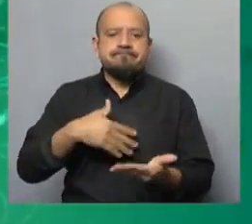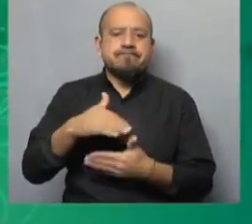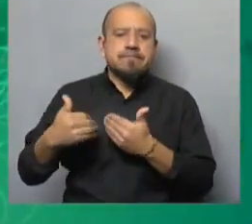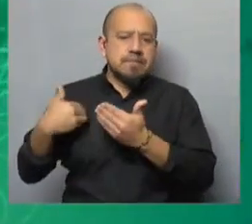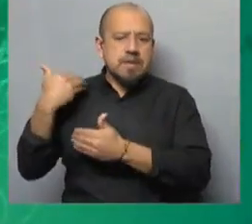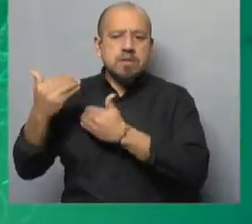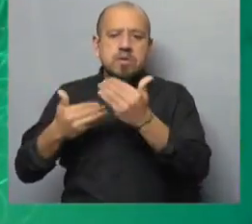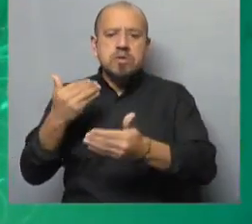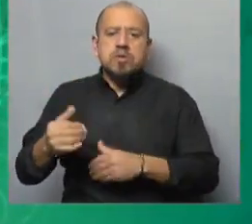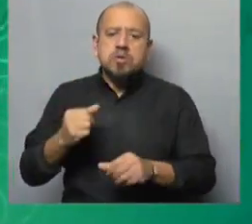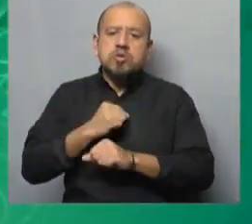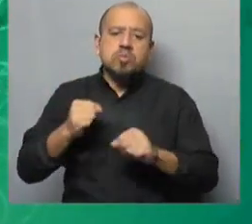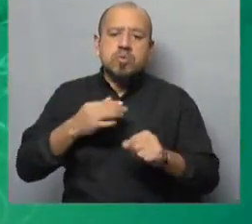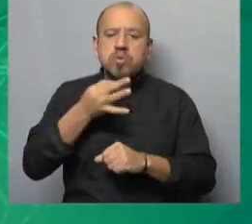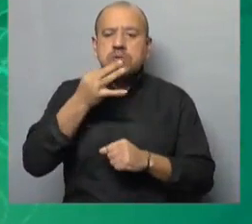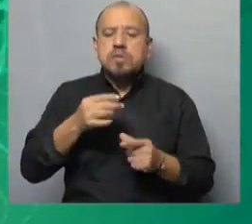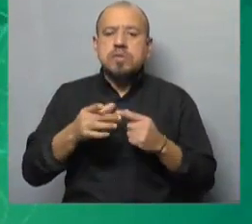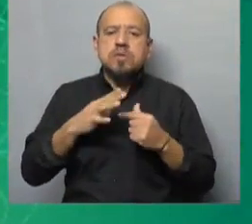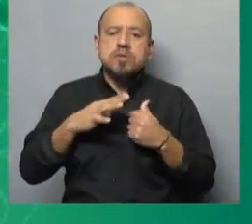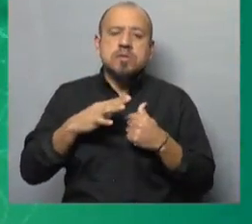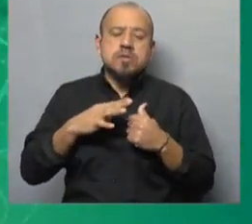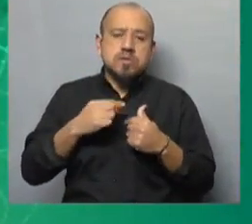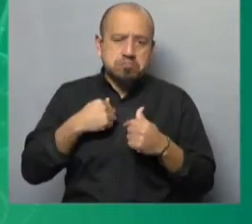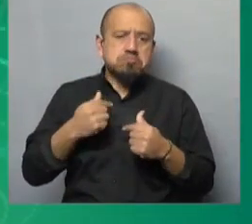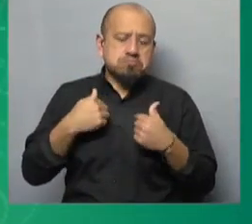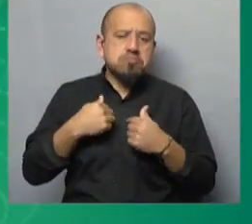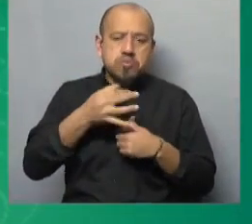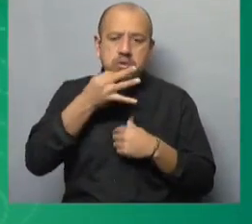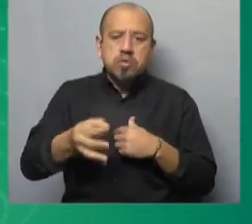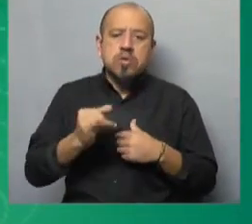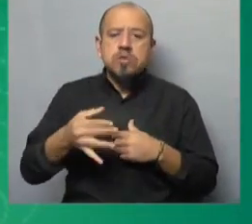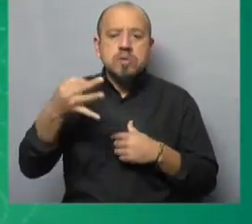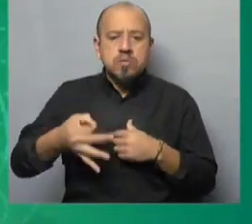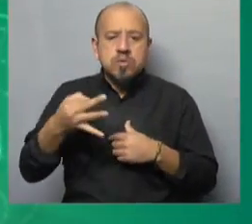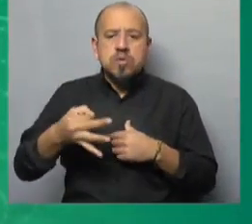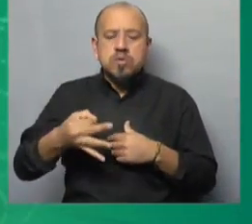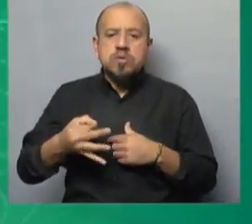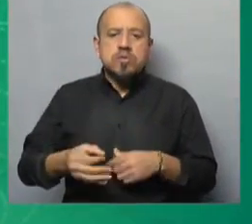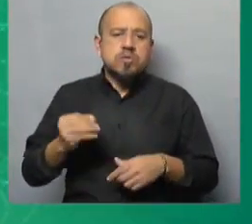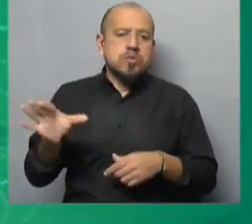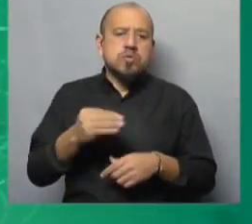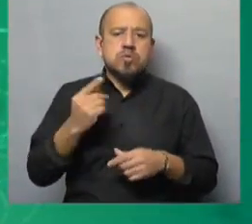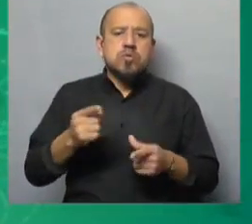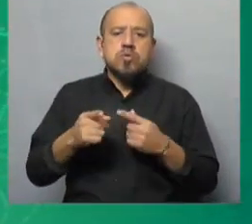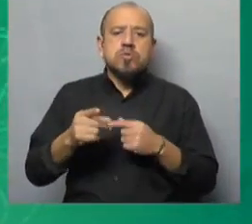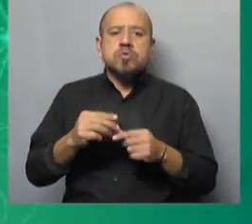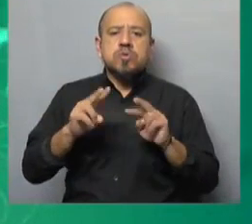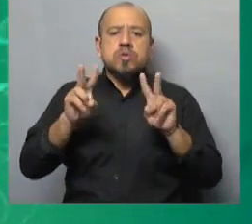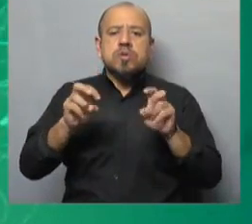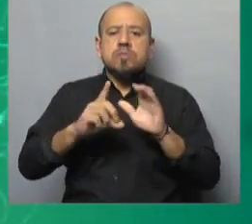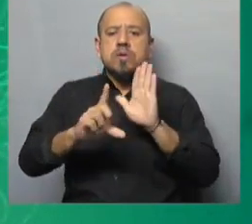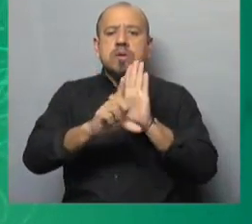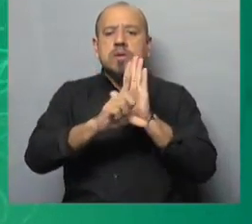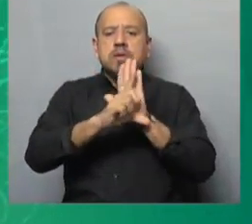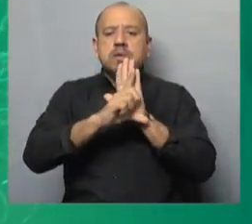elección yo puedo dar totalmente efe de que se cumplieron con absolutamente todos los términos de la ley hemos dado